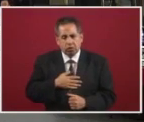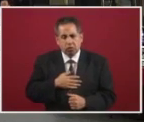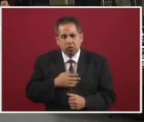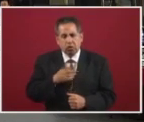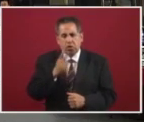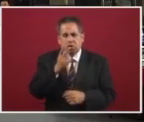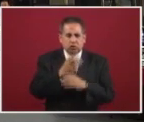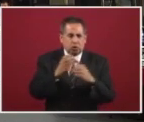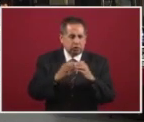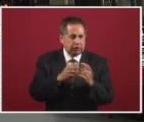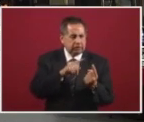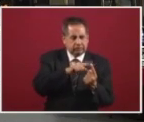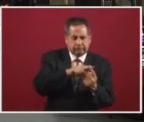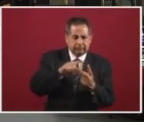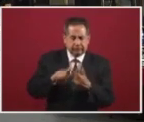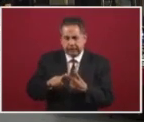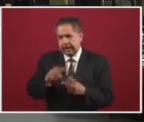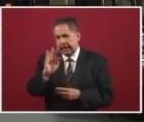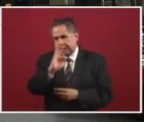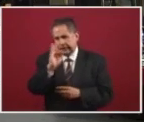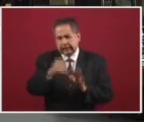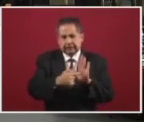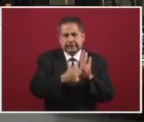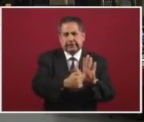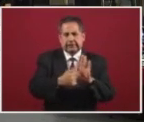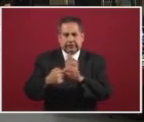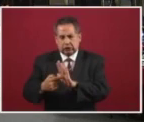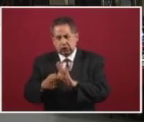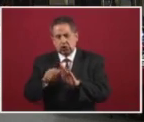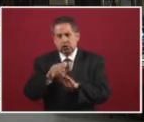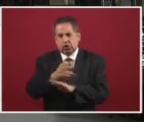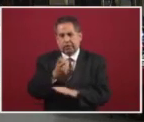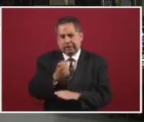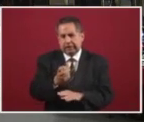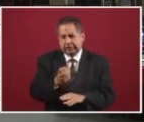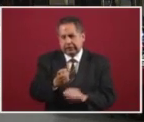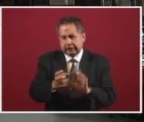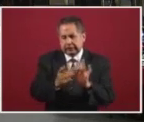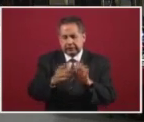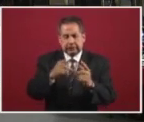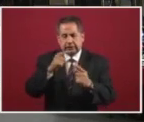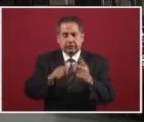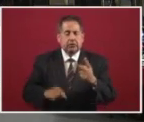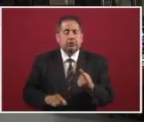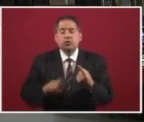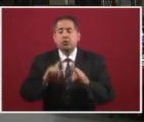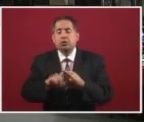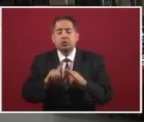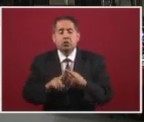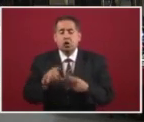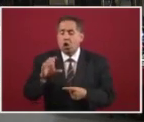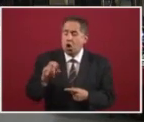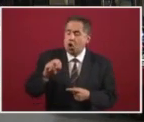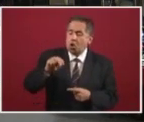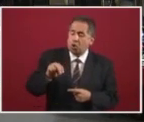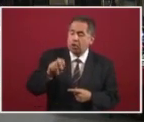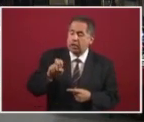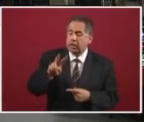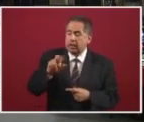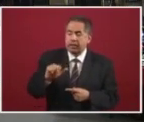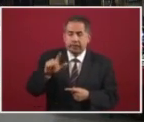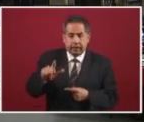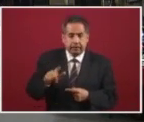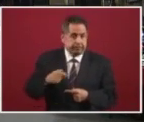dos casos que creo que pueden ser ejemplificadores respecto a este asunto. Uno tiene que ver con el Coneval.